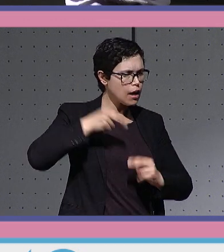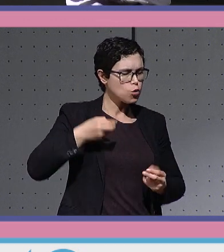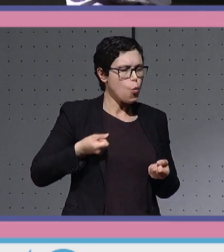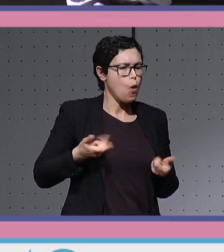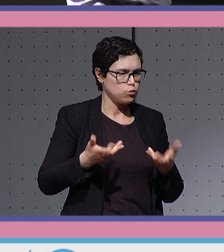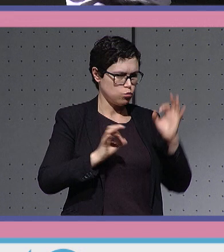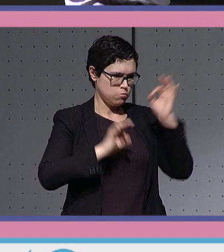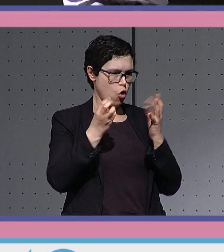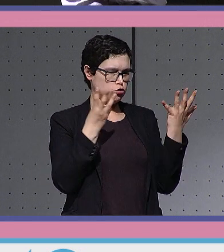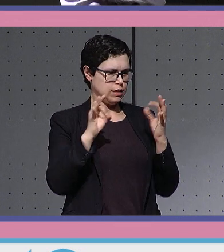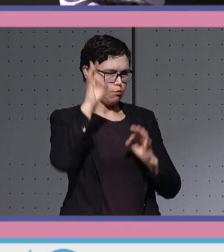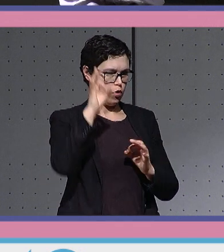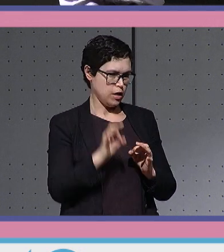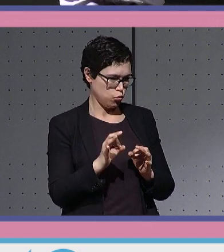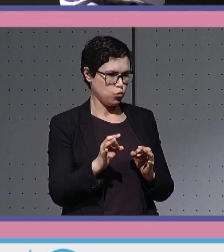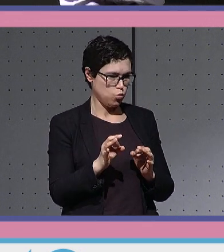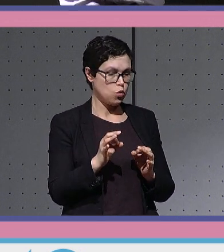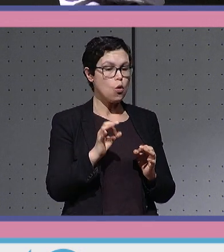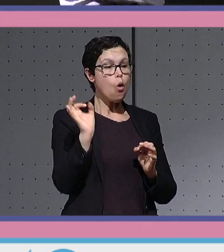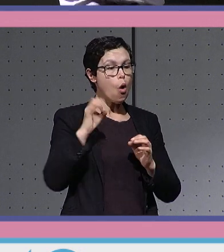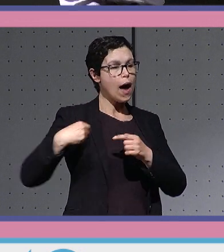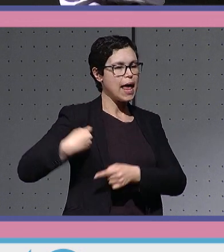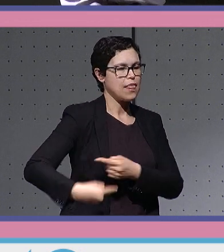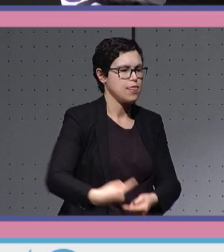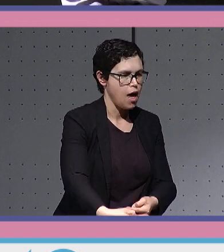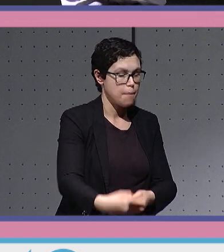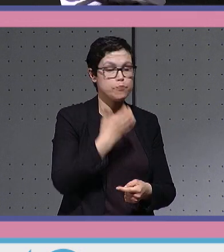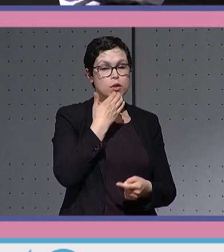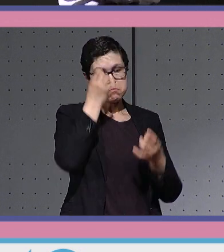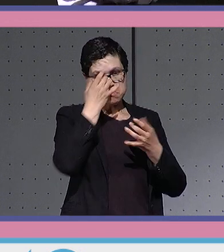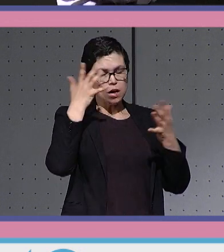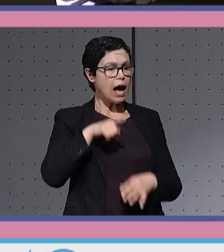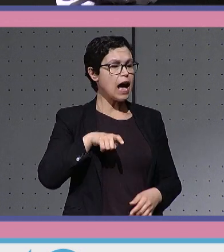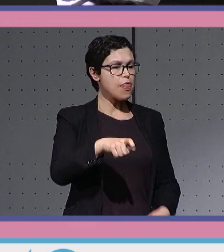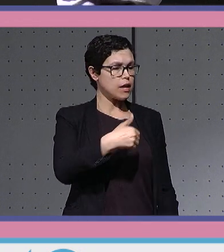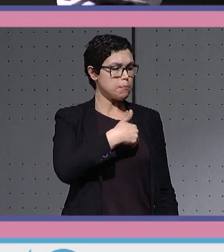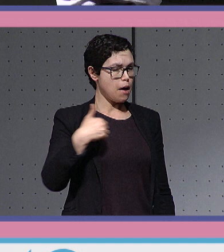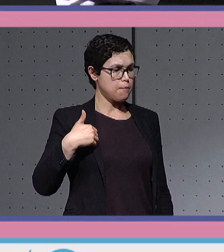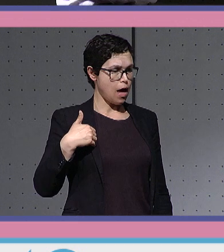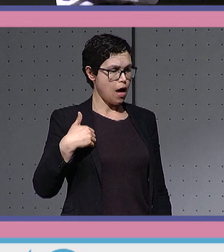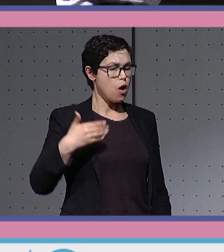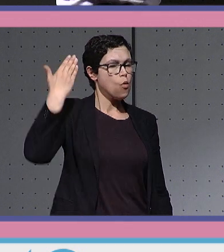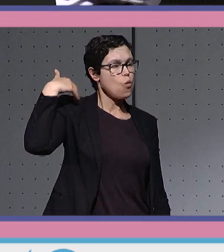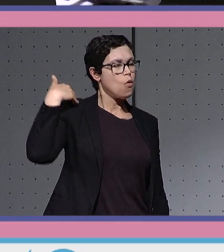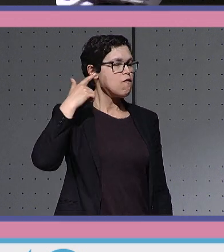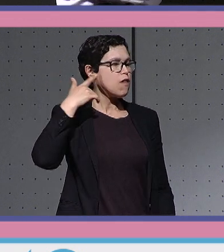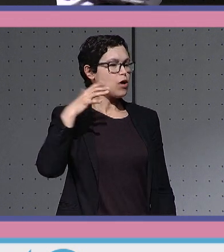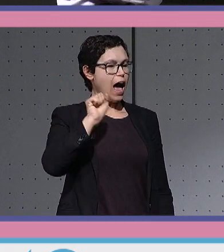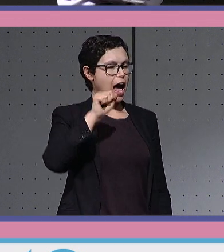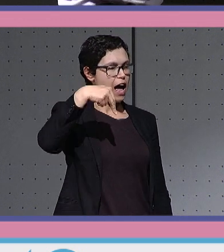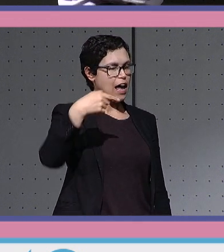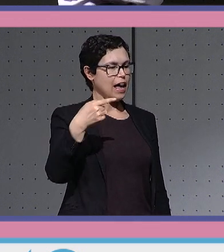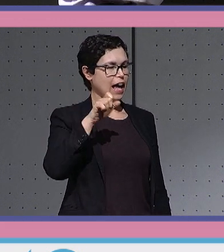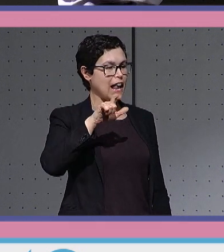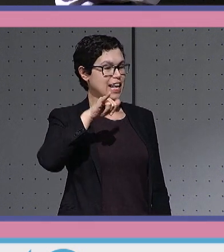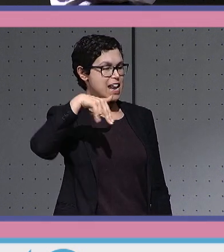una idea, la heredabilidad del cáncer de mama, que desde que padeció Angelina Jolie un cáncer de mama hereditario se hereda muchísimo